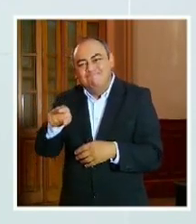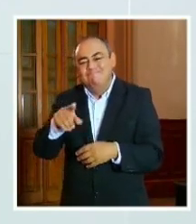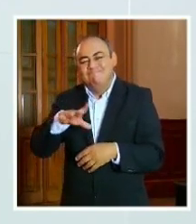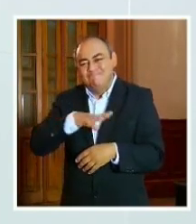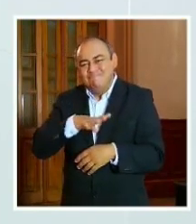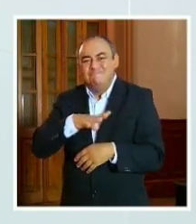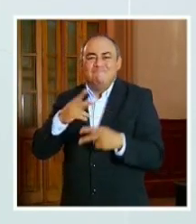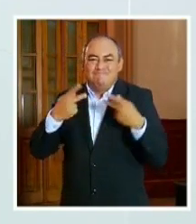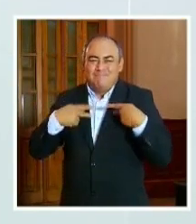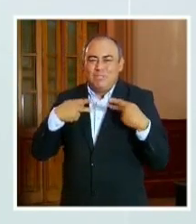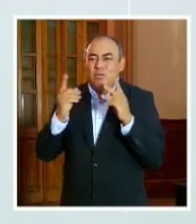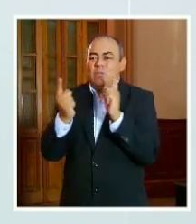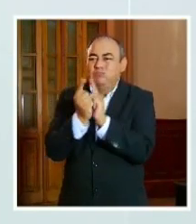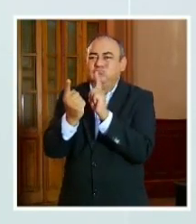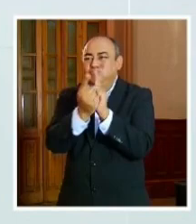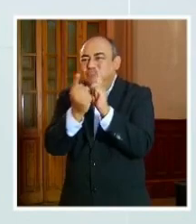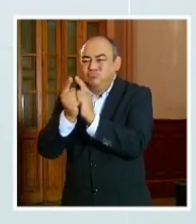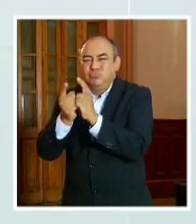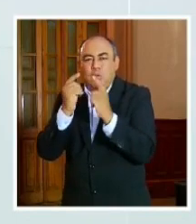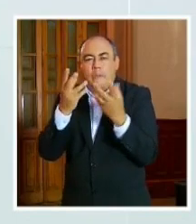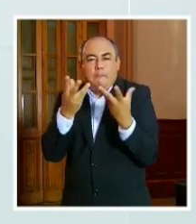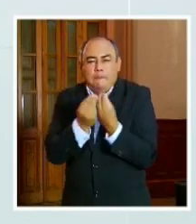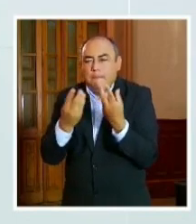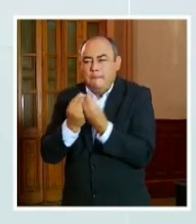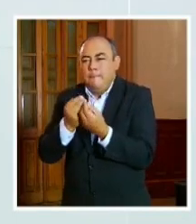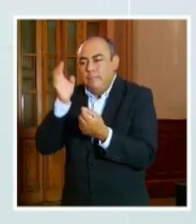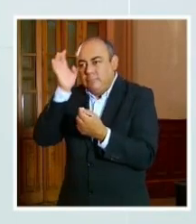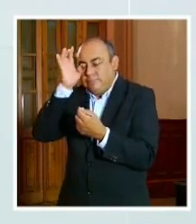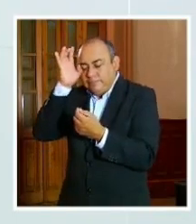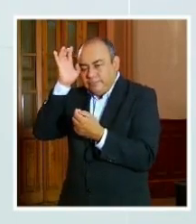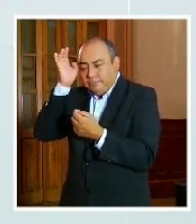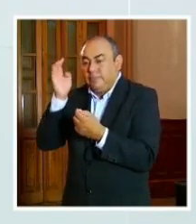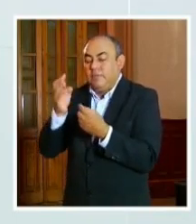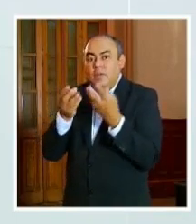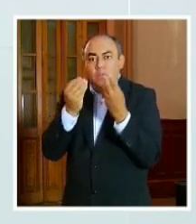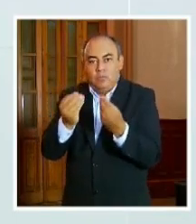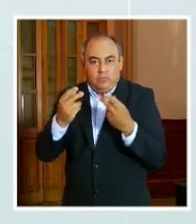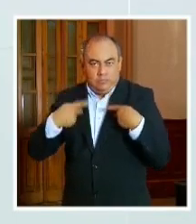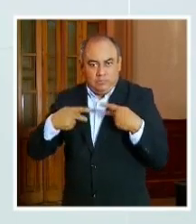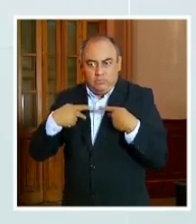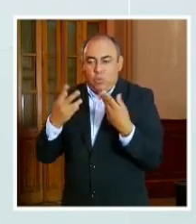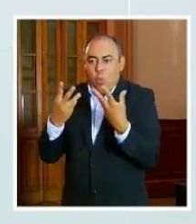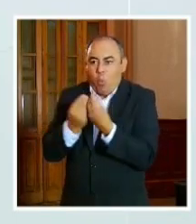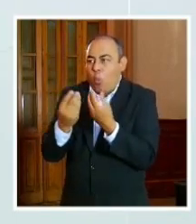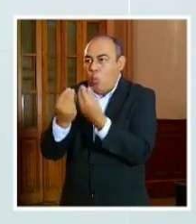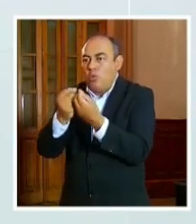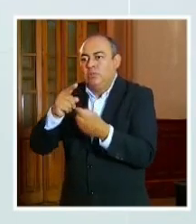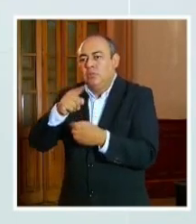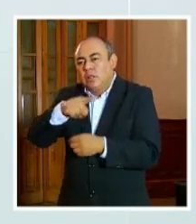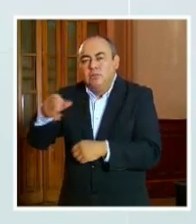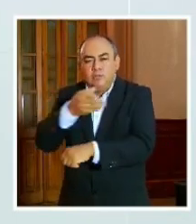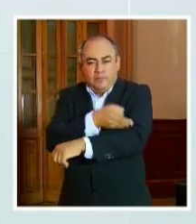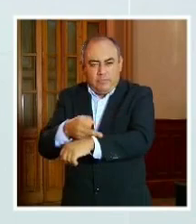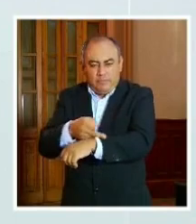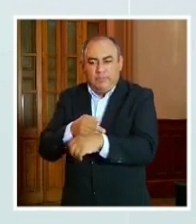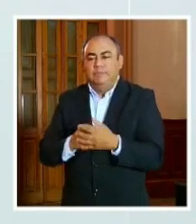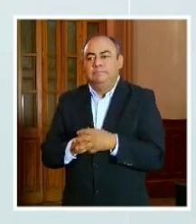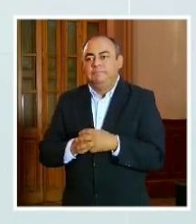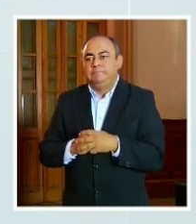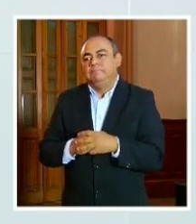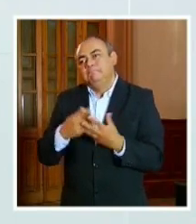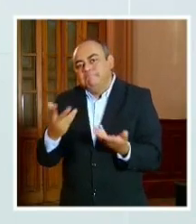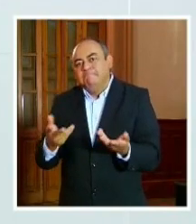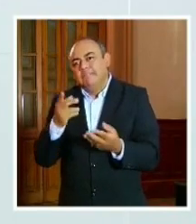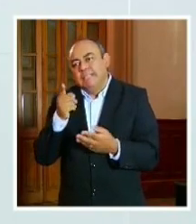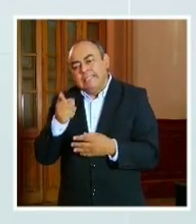movilidad y las reuniones que se hacen familiares y los eventos, pues incrementa el